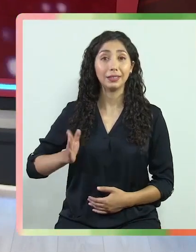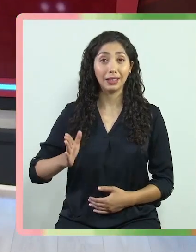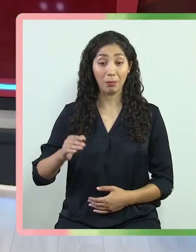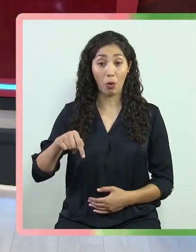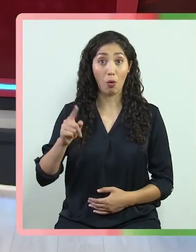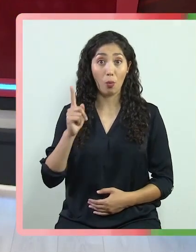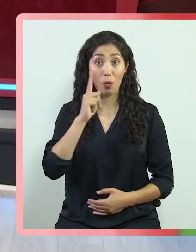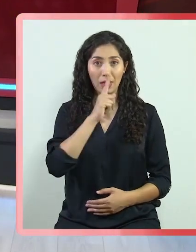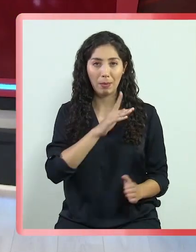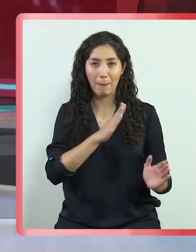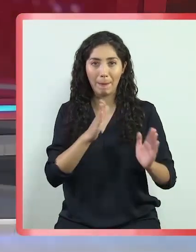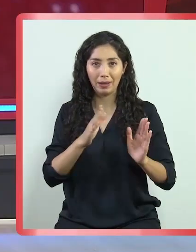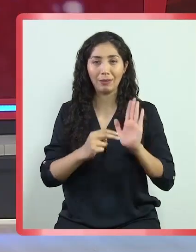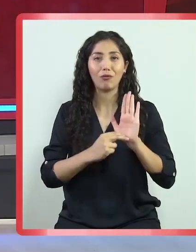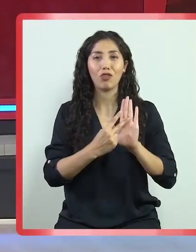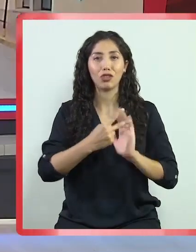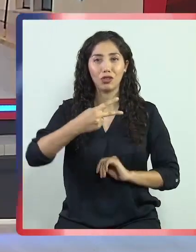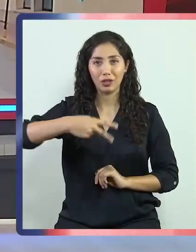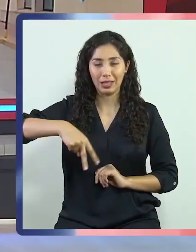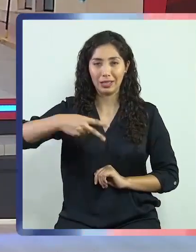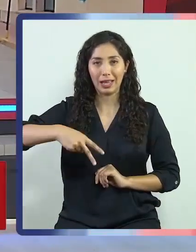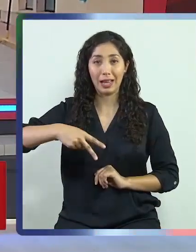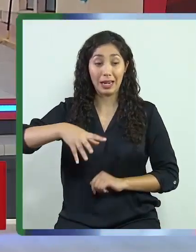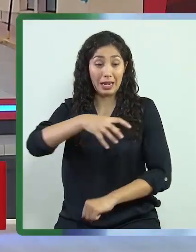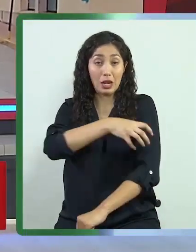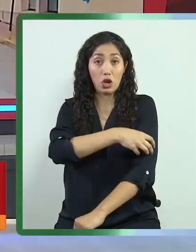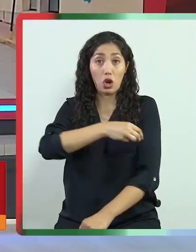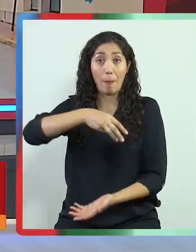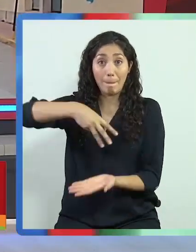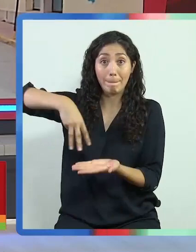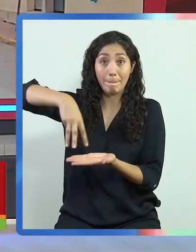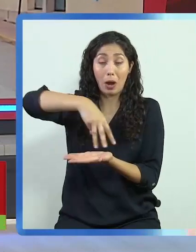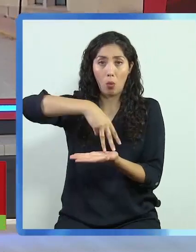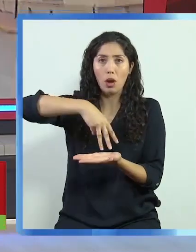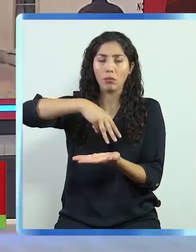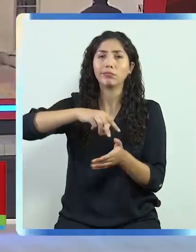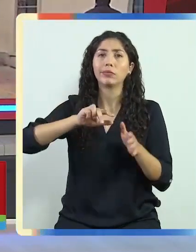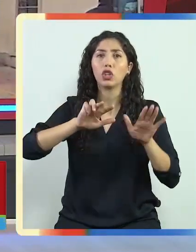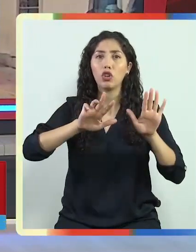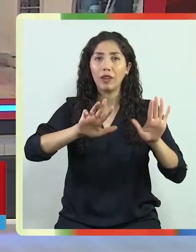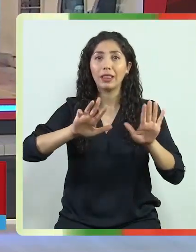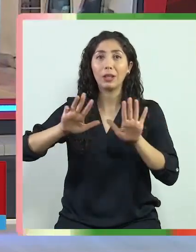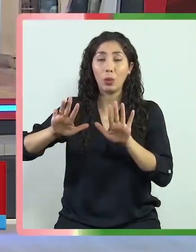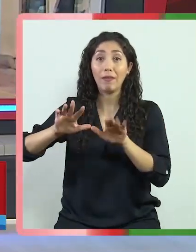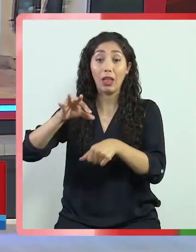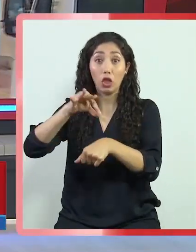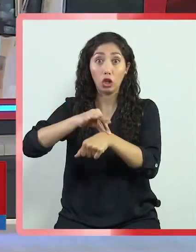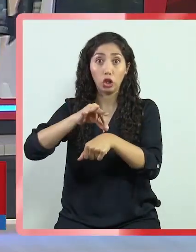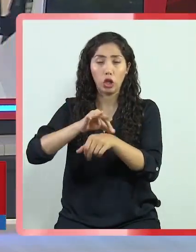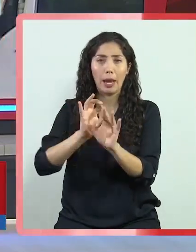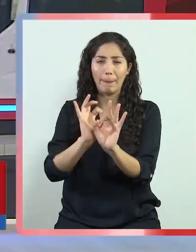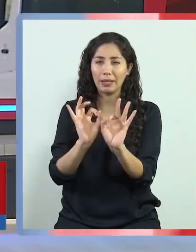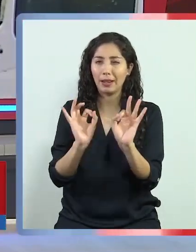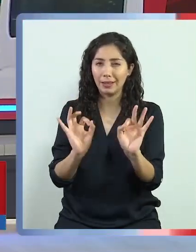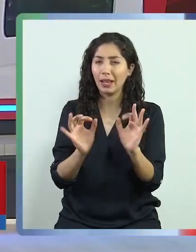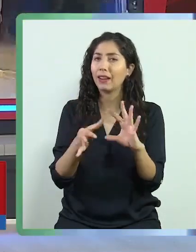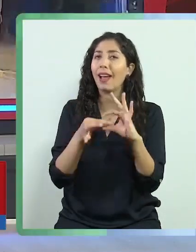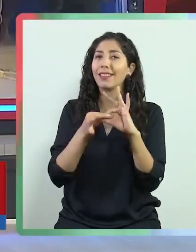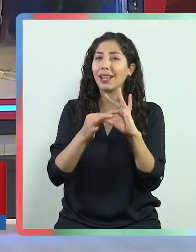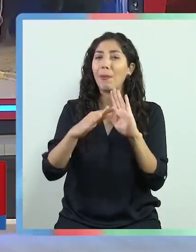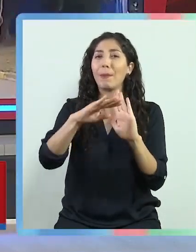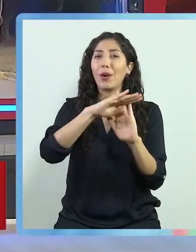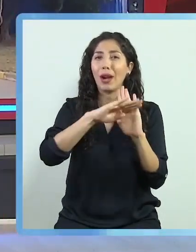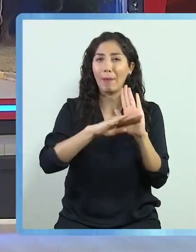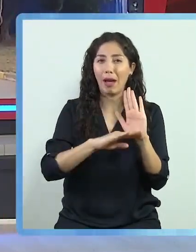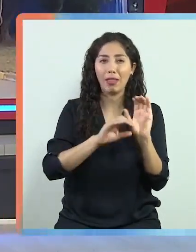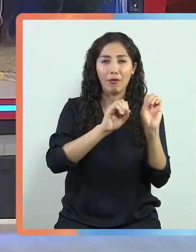Seguimos con esta última parte de Portavoz Noticias. En la región del Maule se van a sumar 99 médicos especialistas gracias al programa de